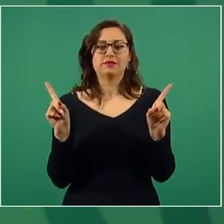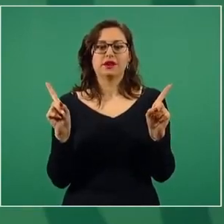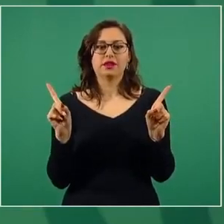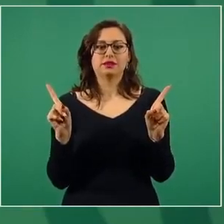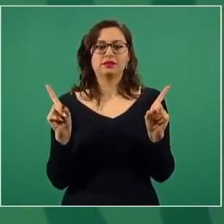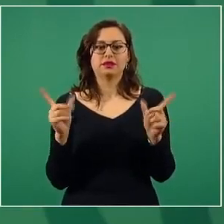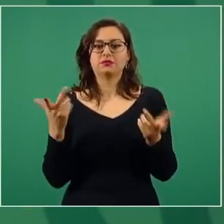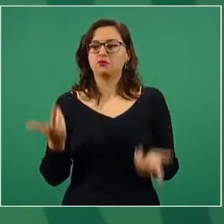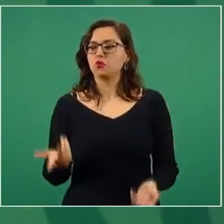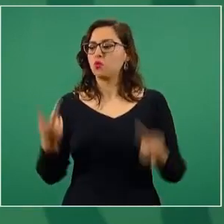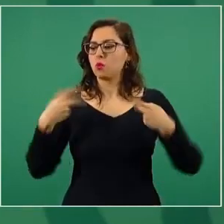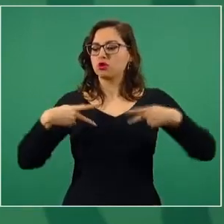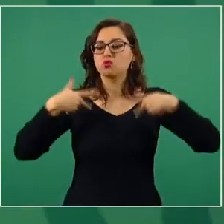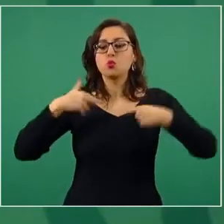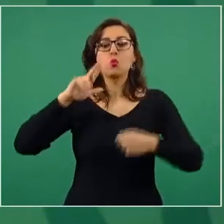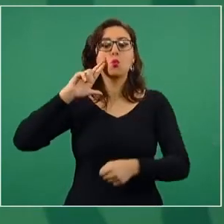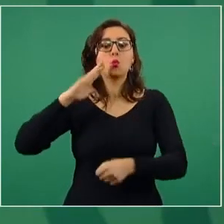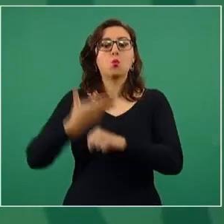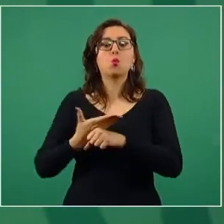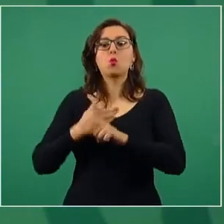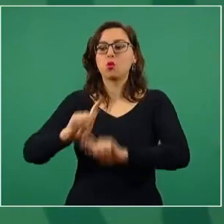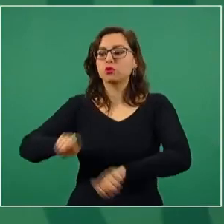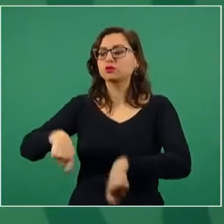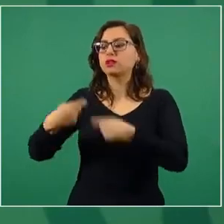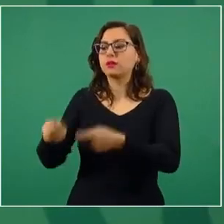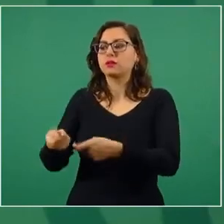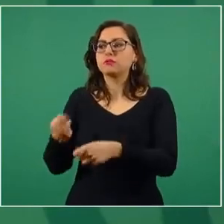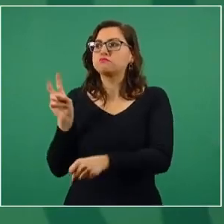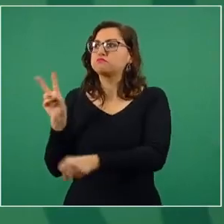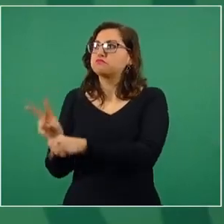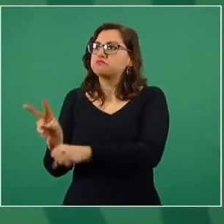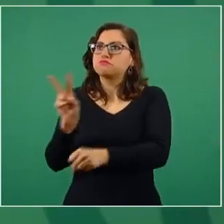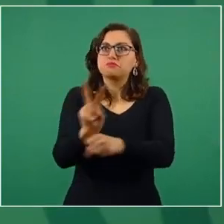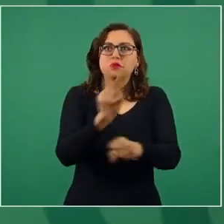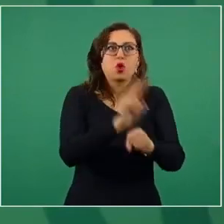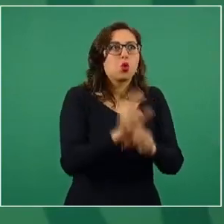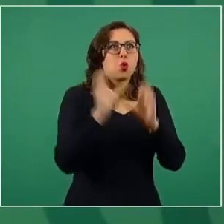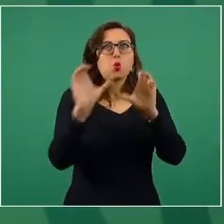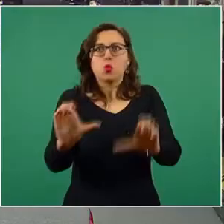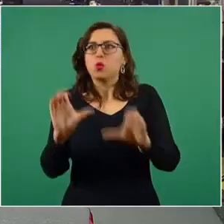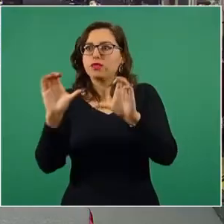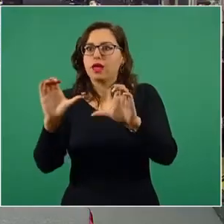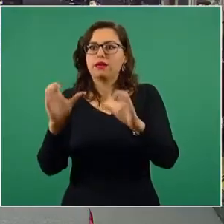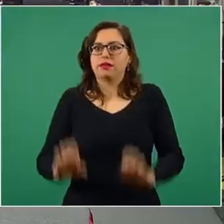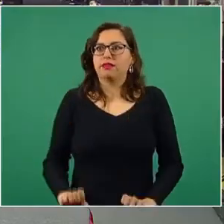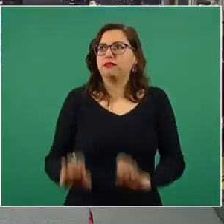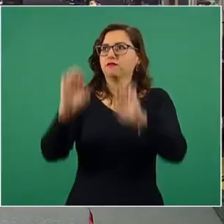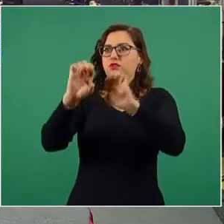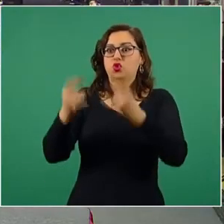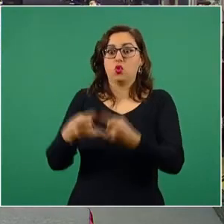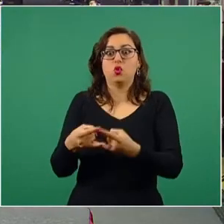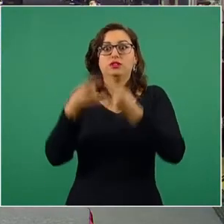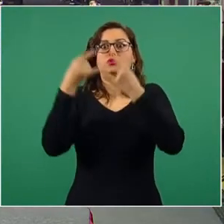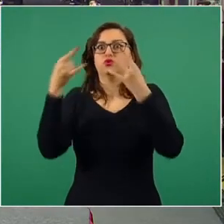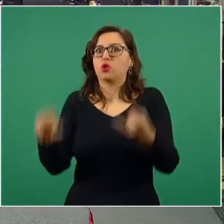alguien que ayude a mantener este edificio que es la historia de México.